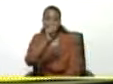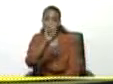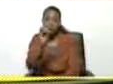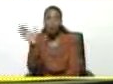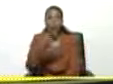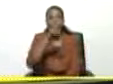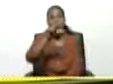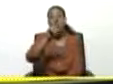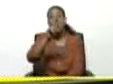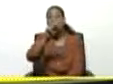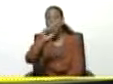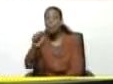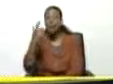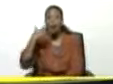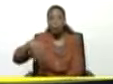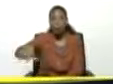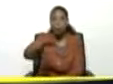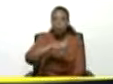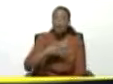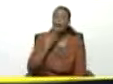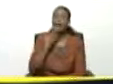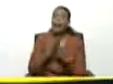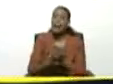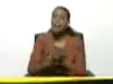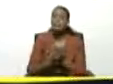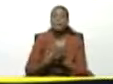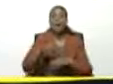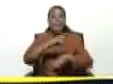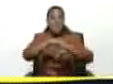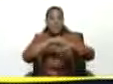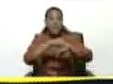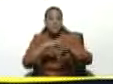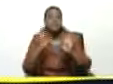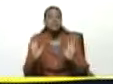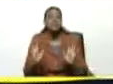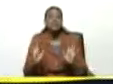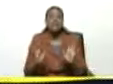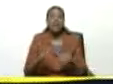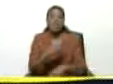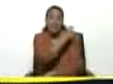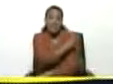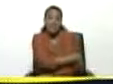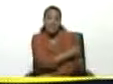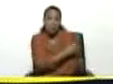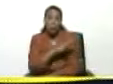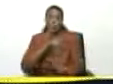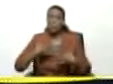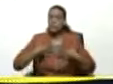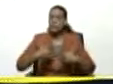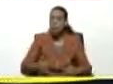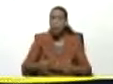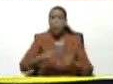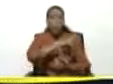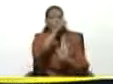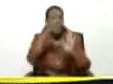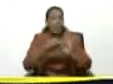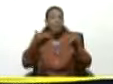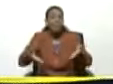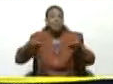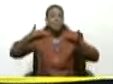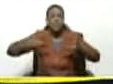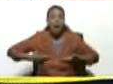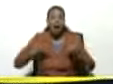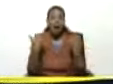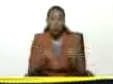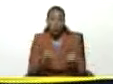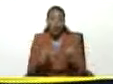Gregorio de el municipio a Gracias a nuestra ministra que nos hizo una dotación completa del hospital donde nos tenemos